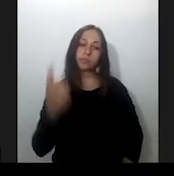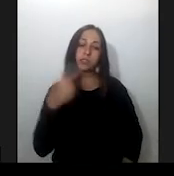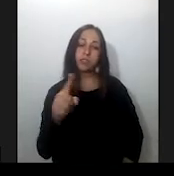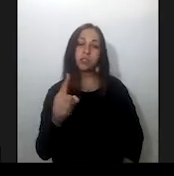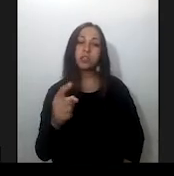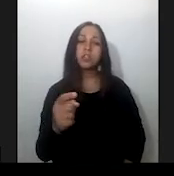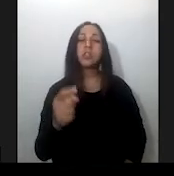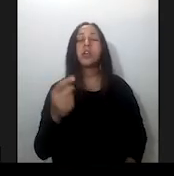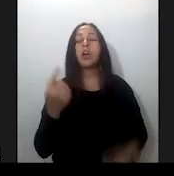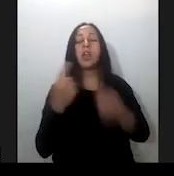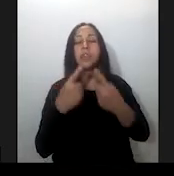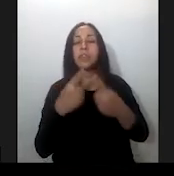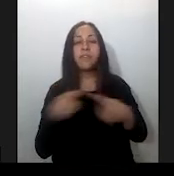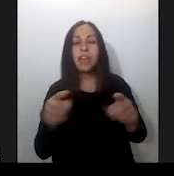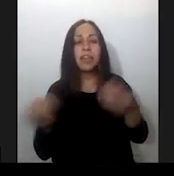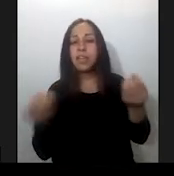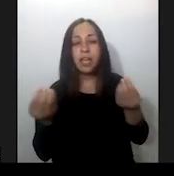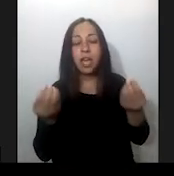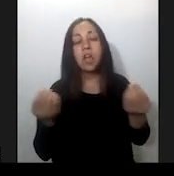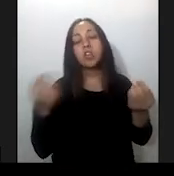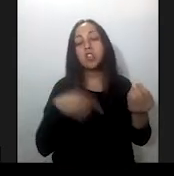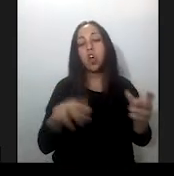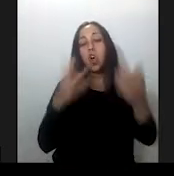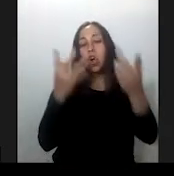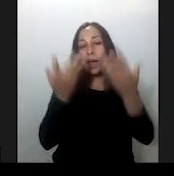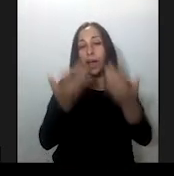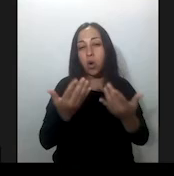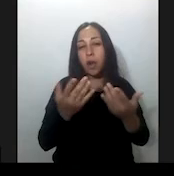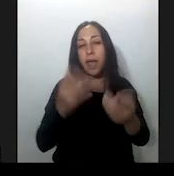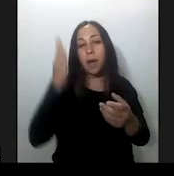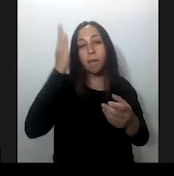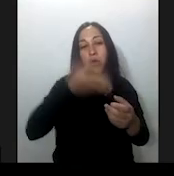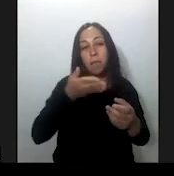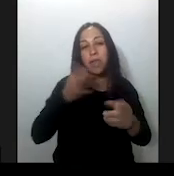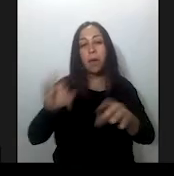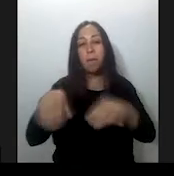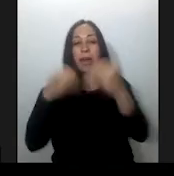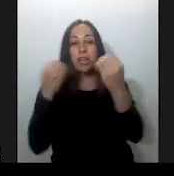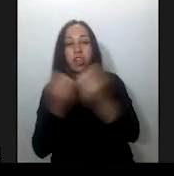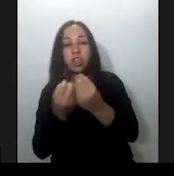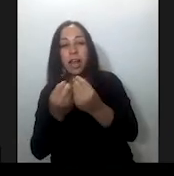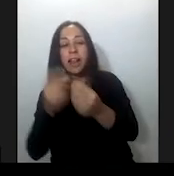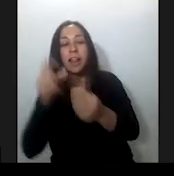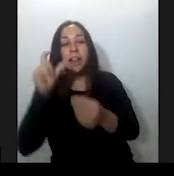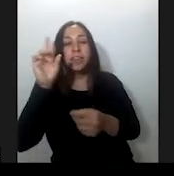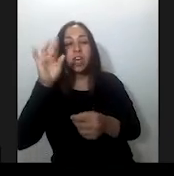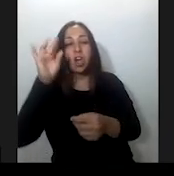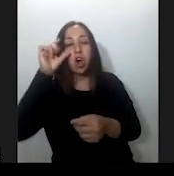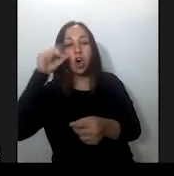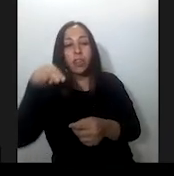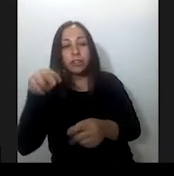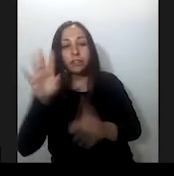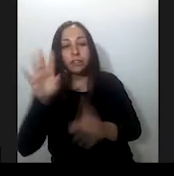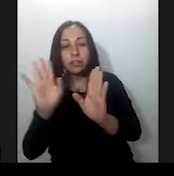Entonces, lo que hice de diferente en este caso es que estoy calculando el promedio para el total de orden solamente para el